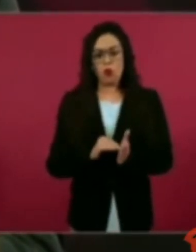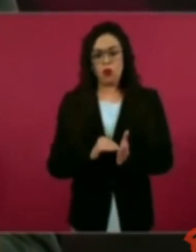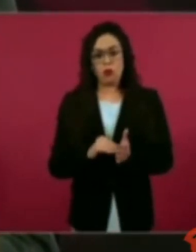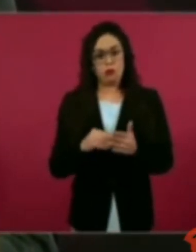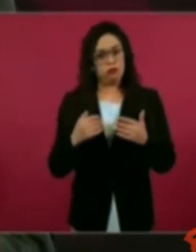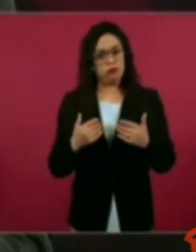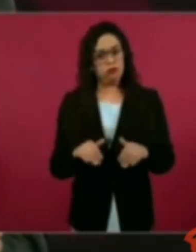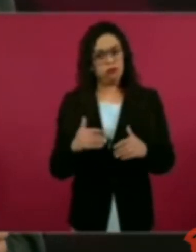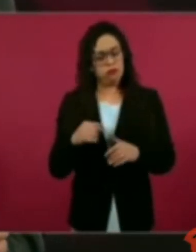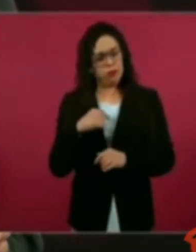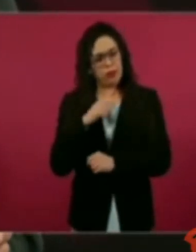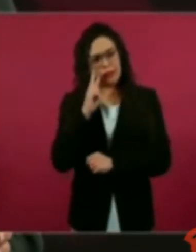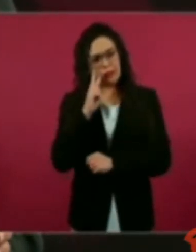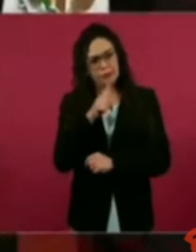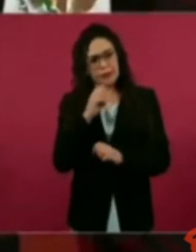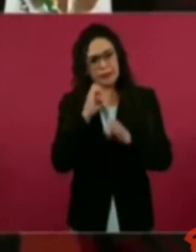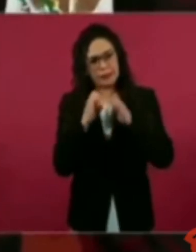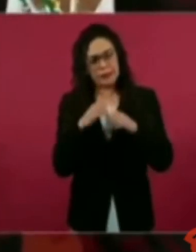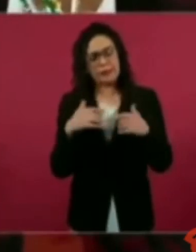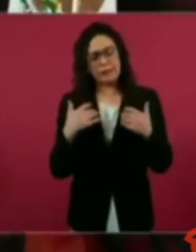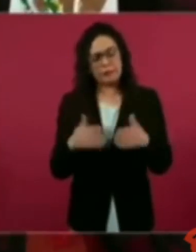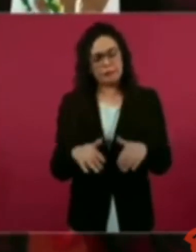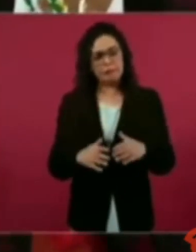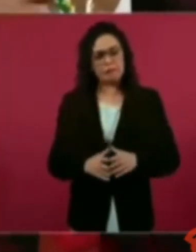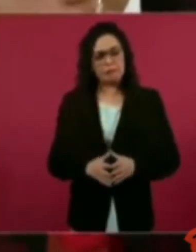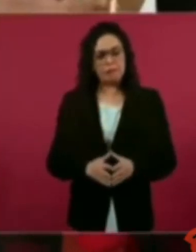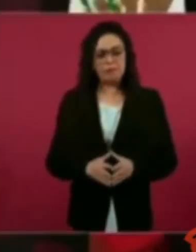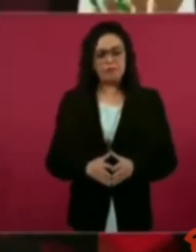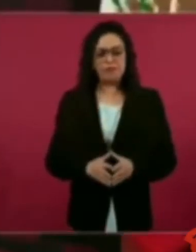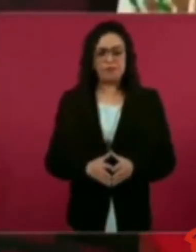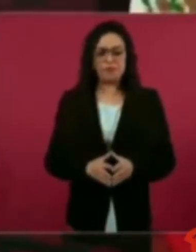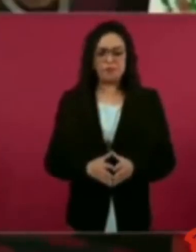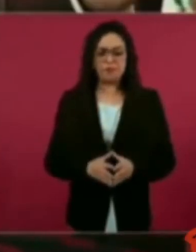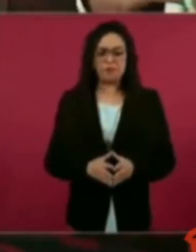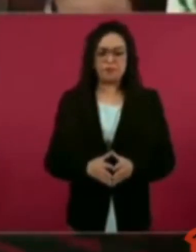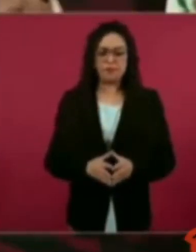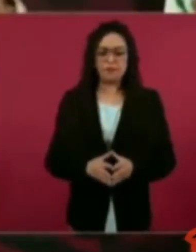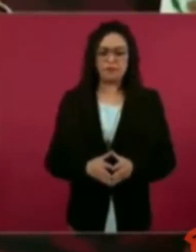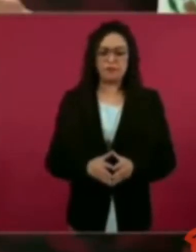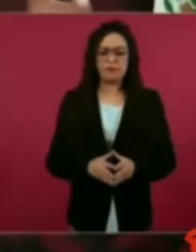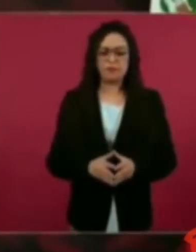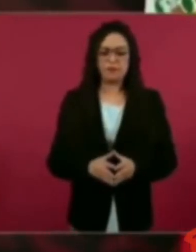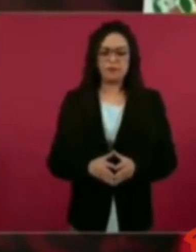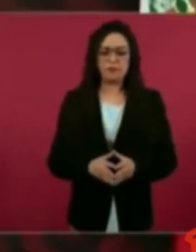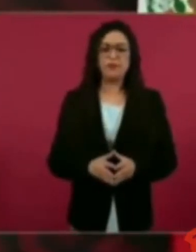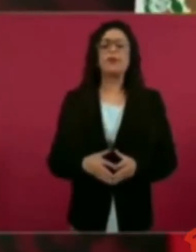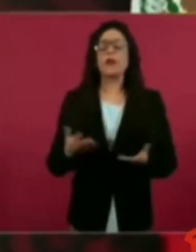Y lo que me llama la atención, bueno, le da